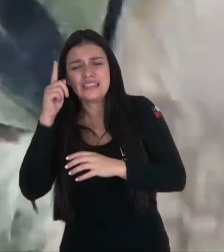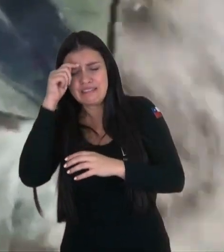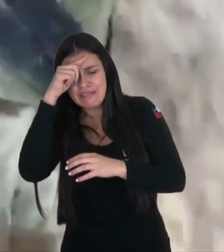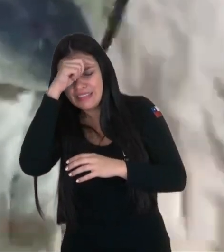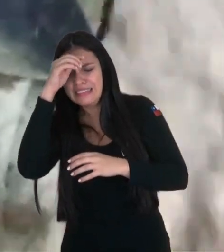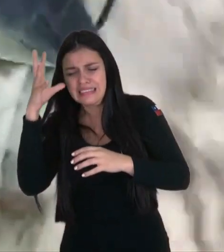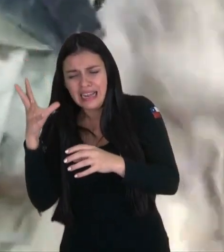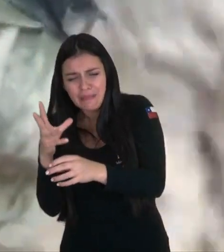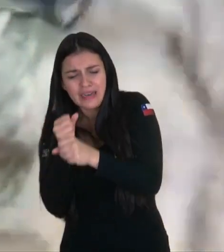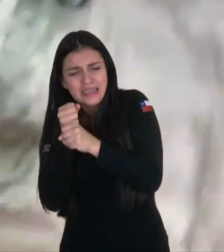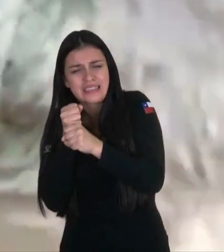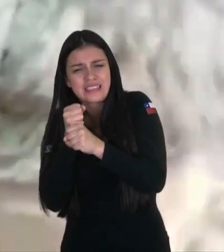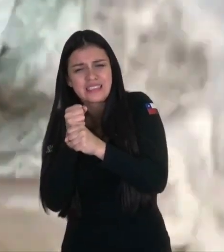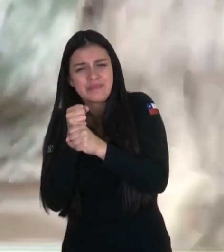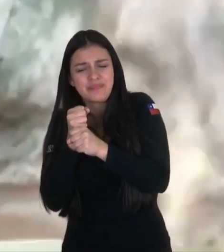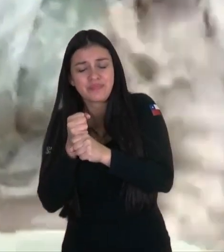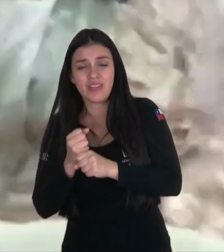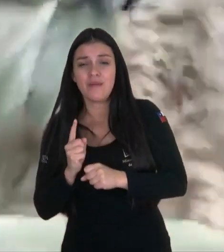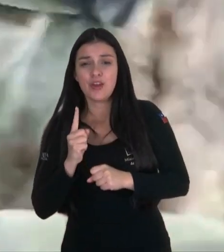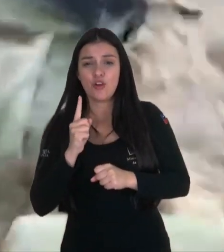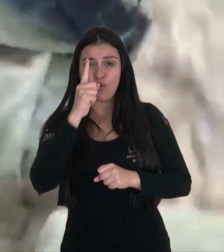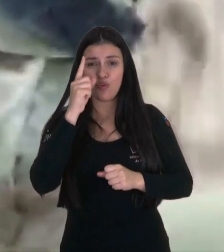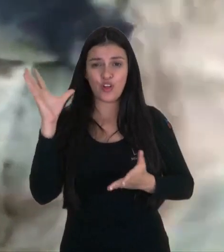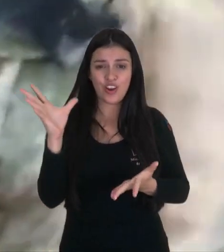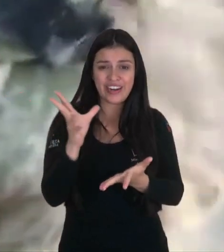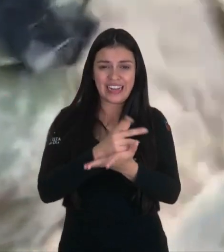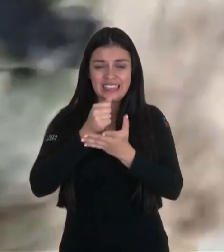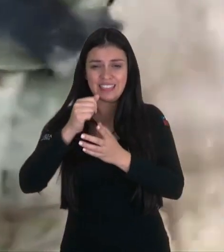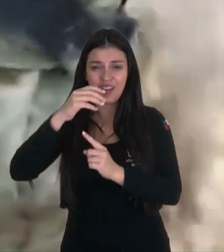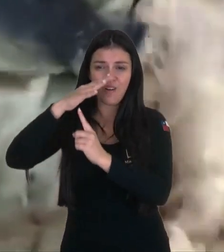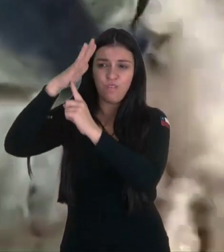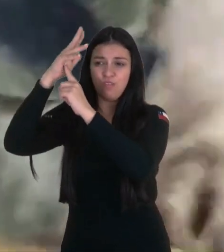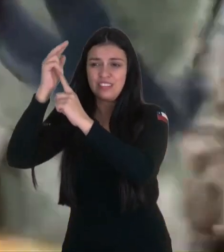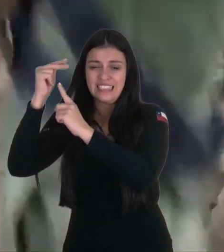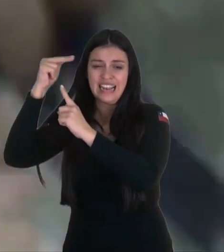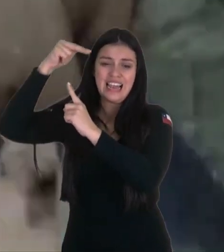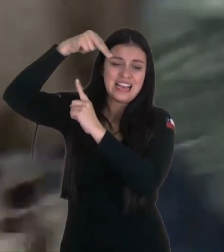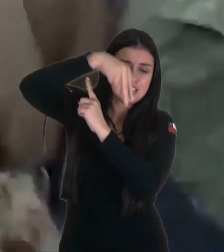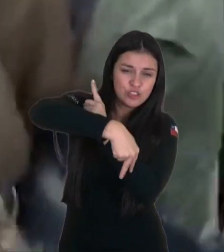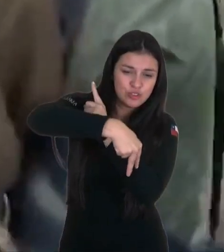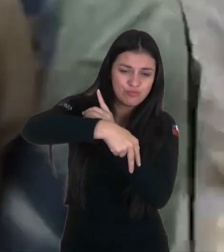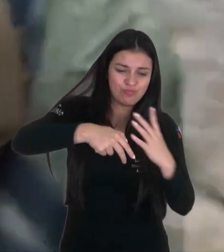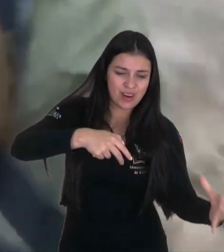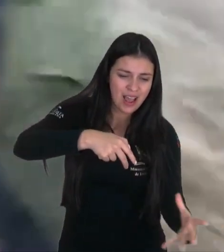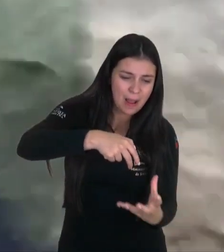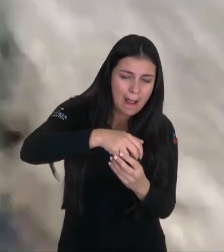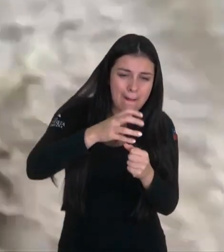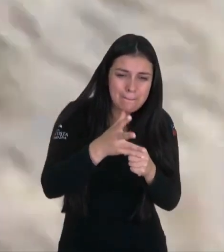al cuerpo una soga, uno de los rescatistas se lanzó para amarrarlo y subirlo al